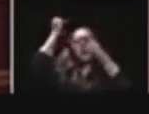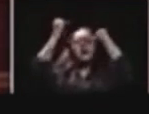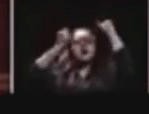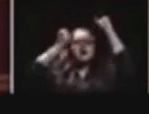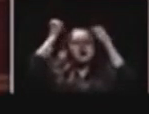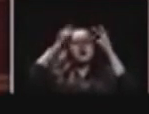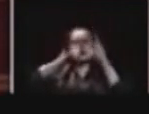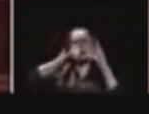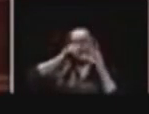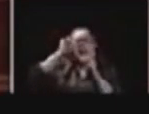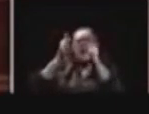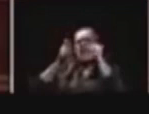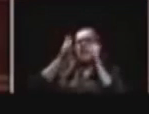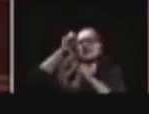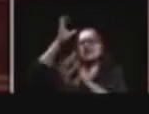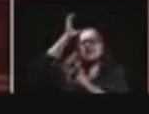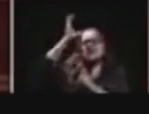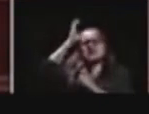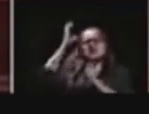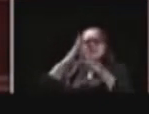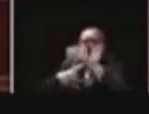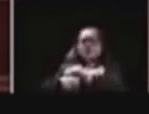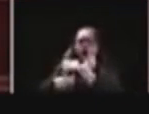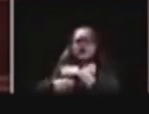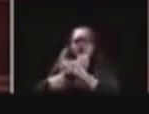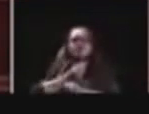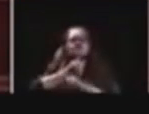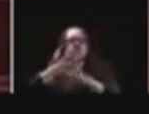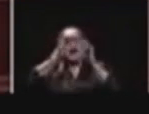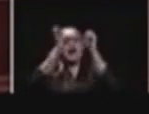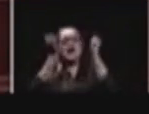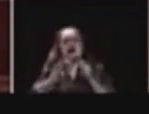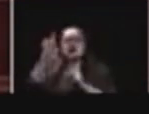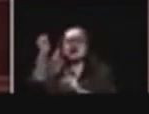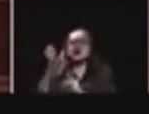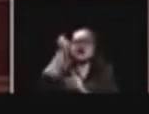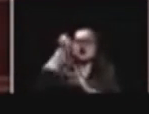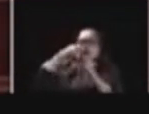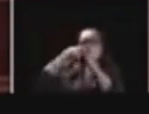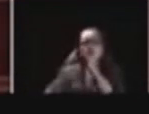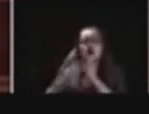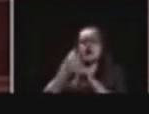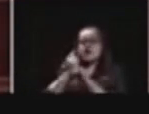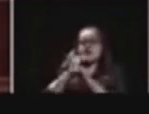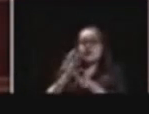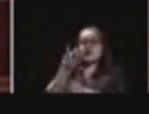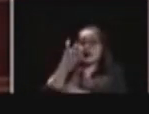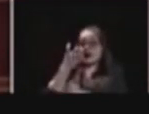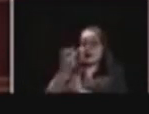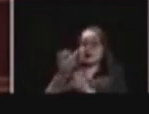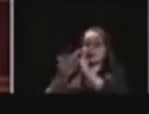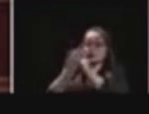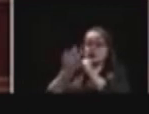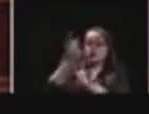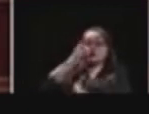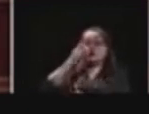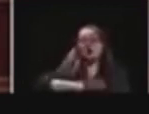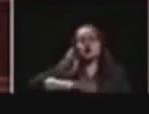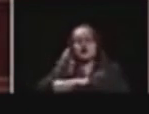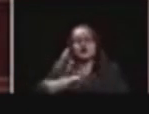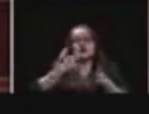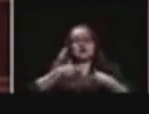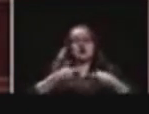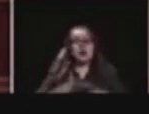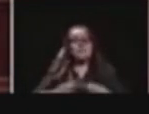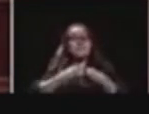conocimiento, el uso de la ciencia, la educación, la expresión artística, la tecnología y la información para mejorar la calidad de